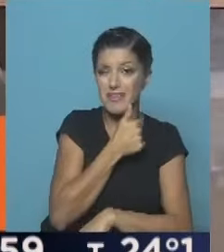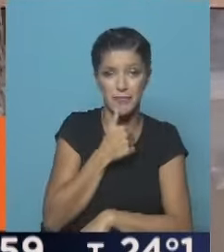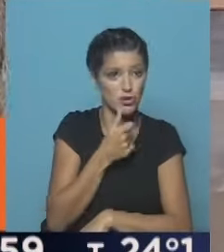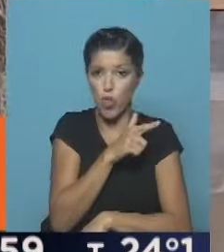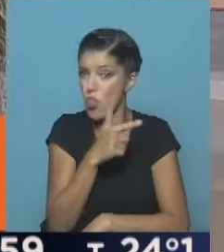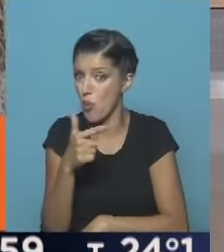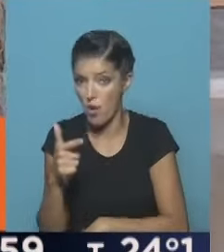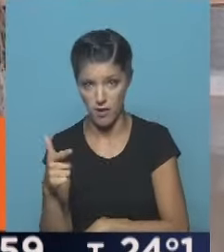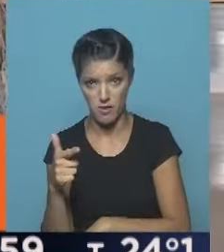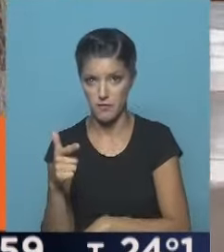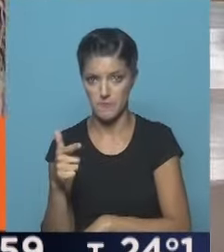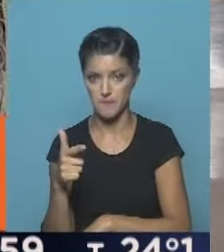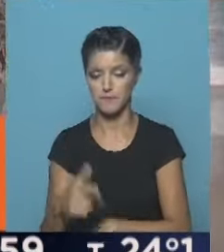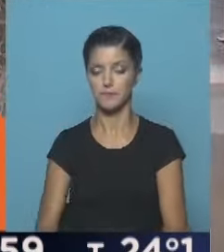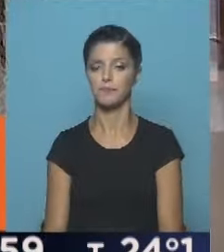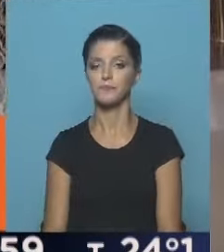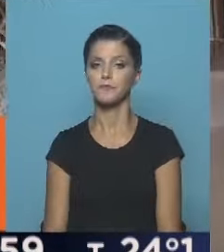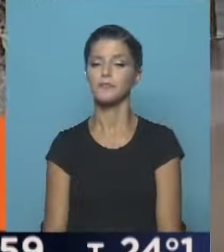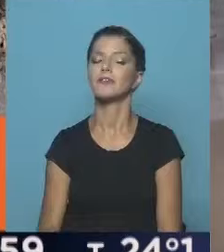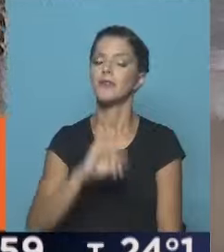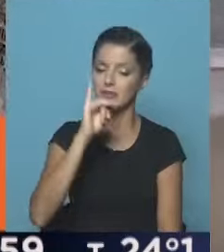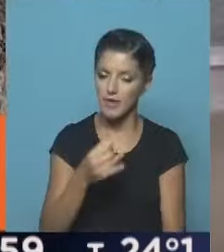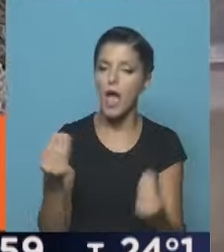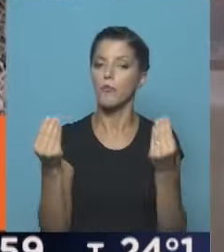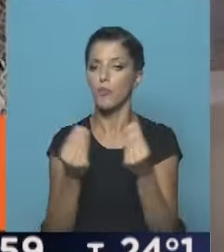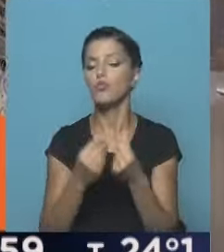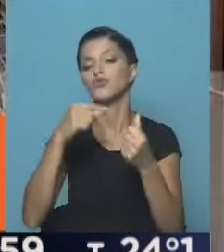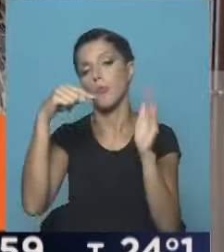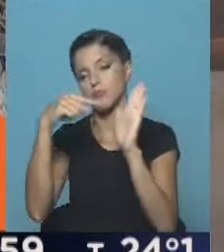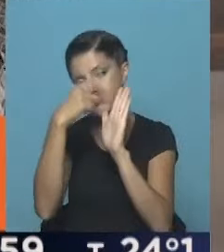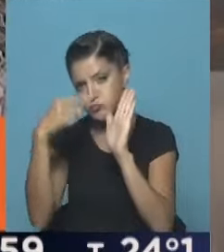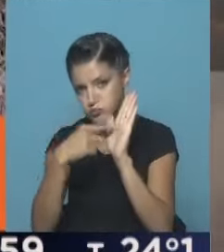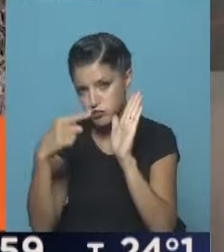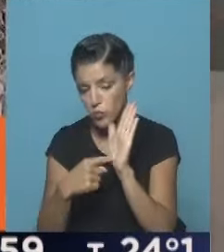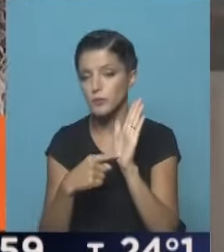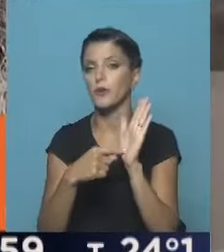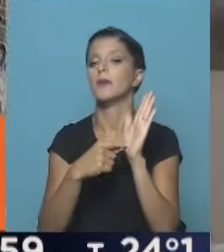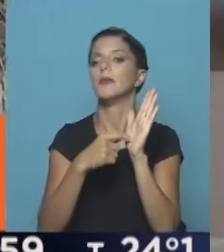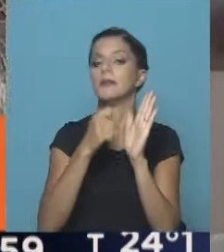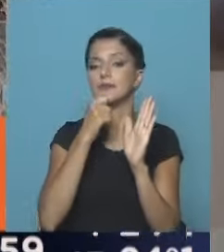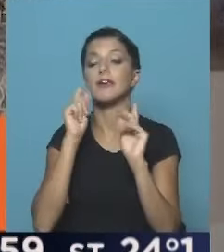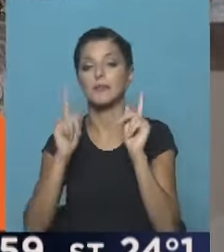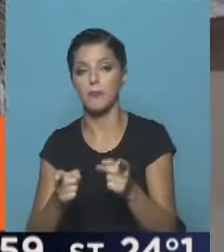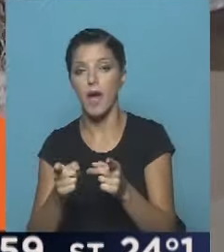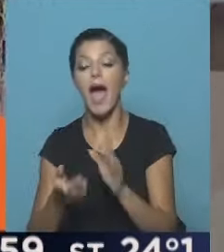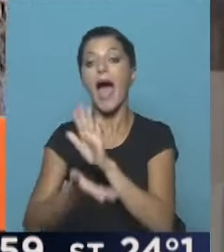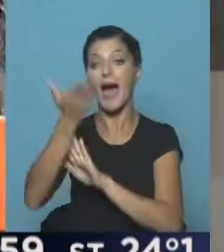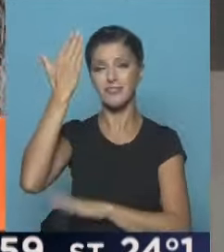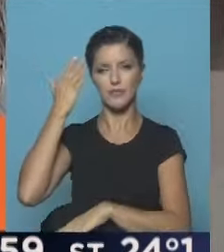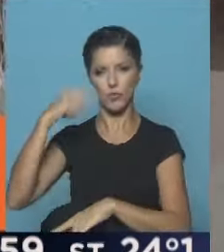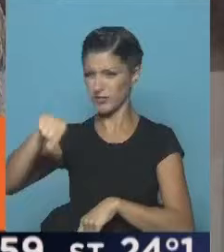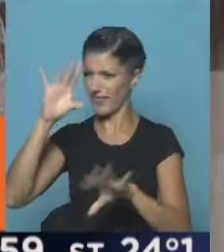medicinas. Es decir, hay toda una serie de frentes que teóricamente, con la bonanza petrolera, se habían avanzado. Recuerden